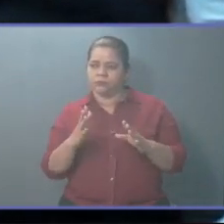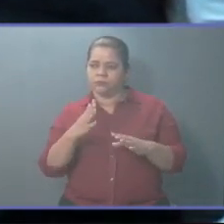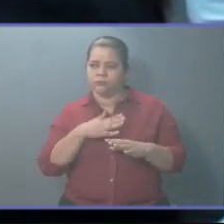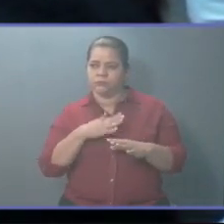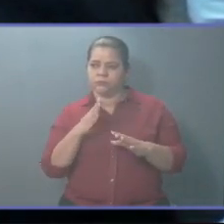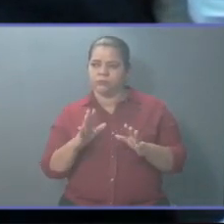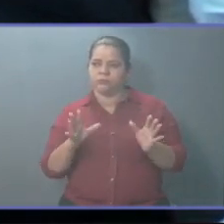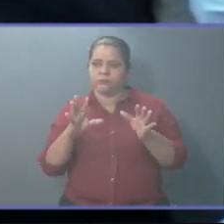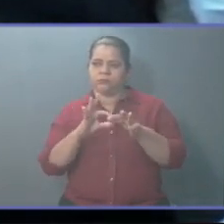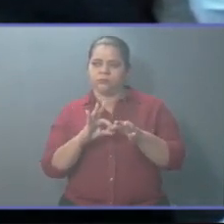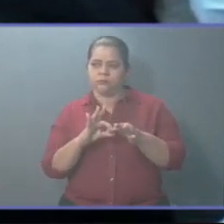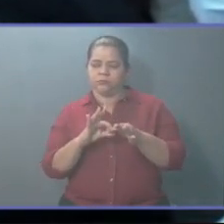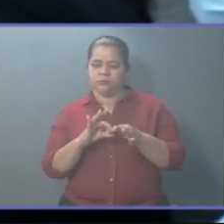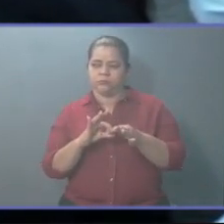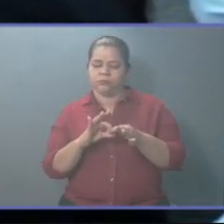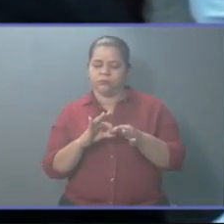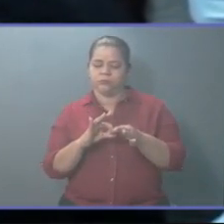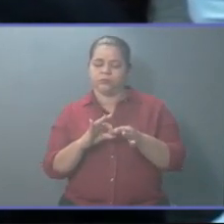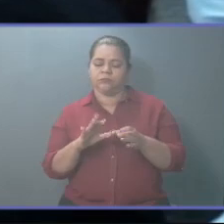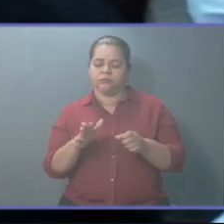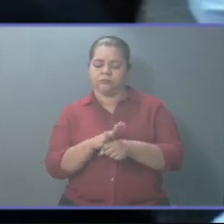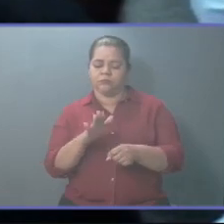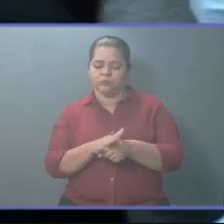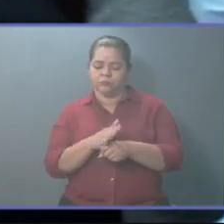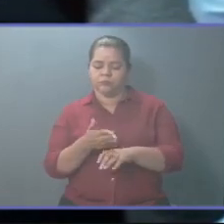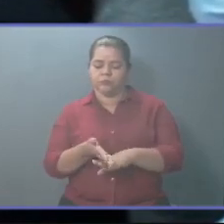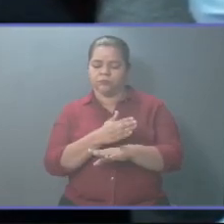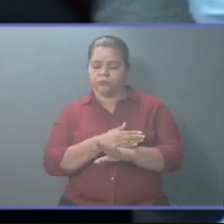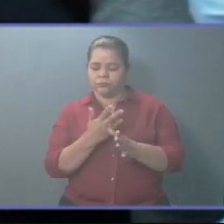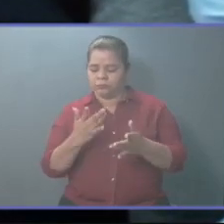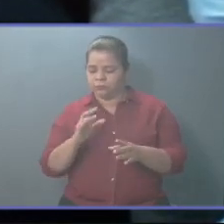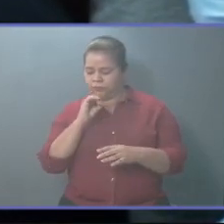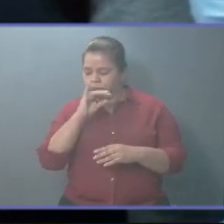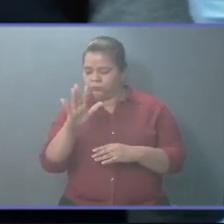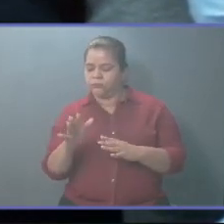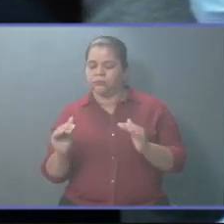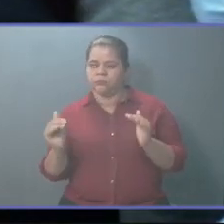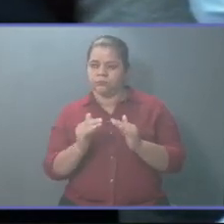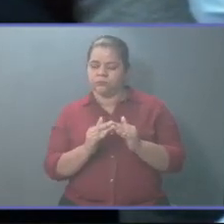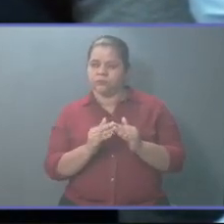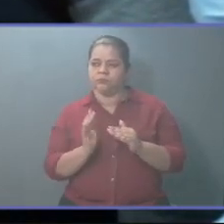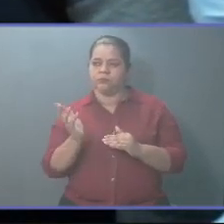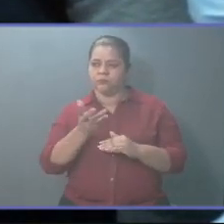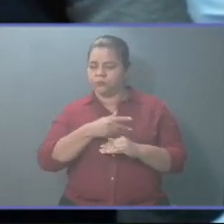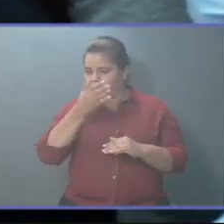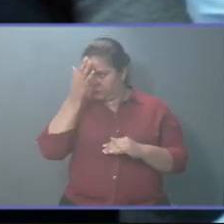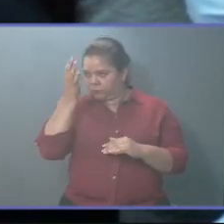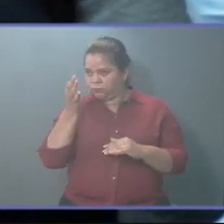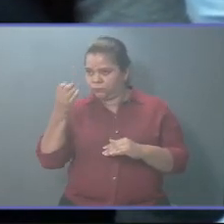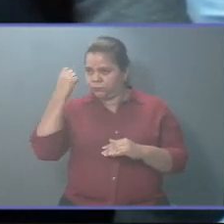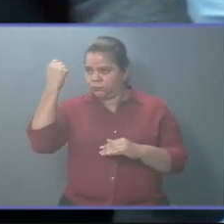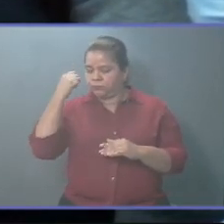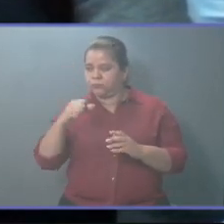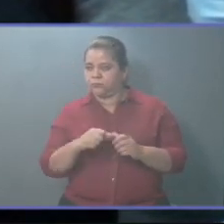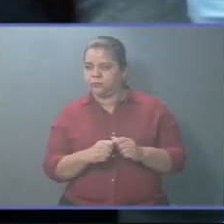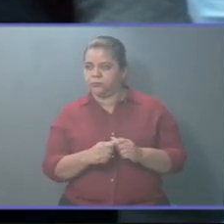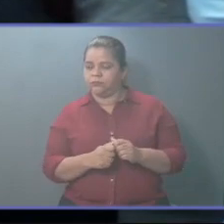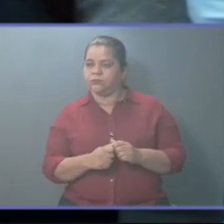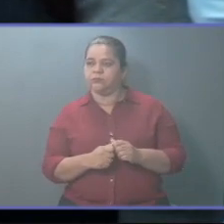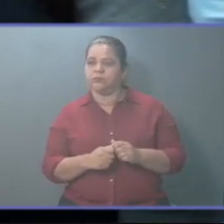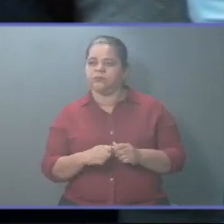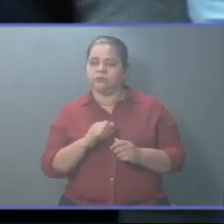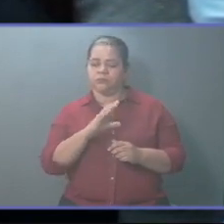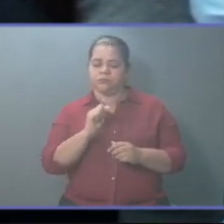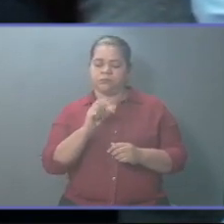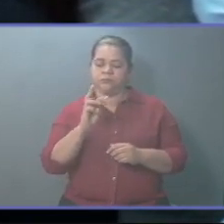se circunscribe en una parte, que usted muy bien lo ha dicho, y consideramos que era importante desde la Cámara